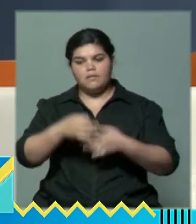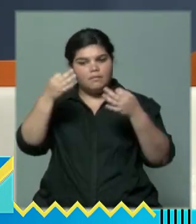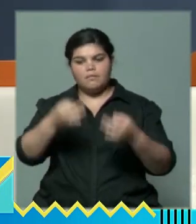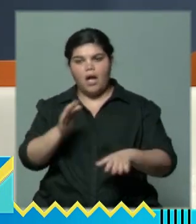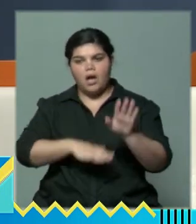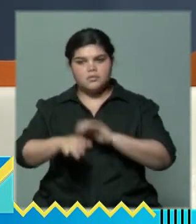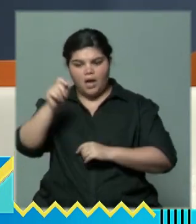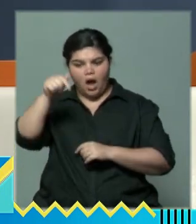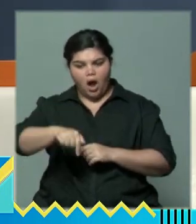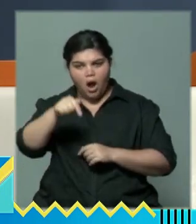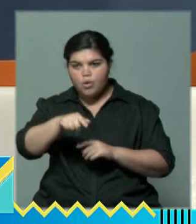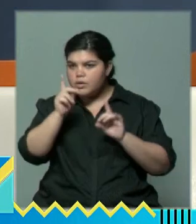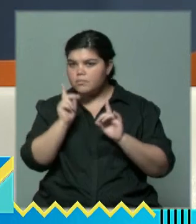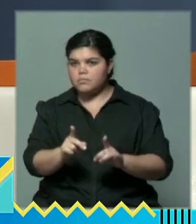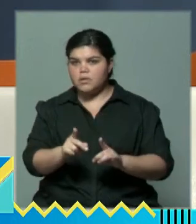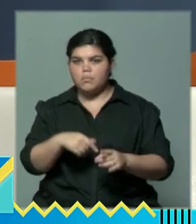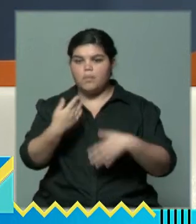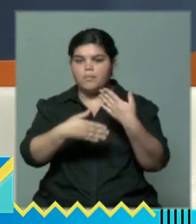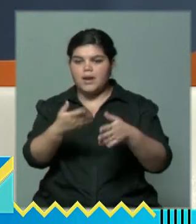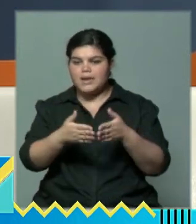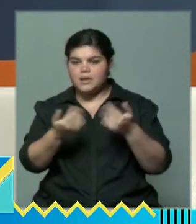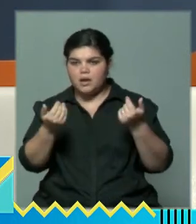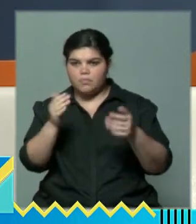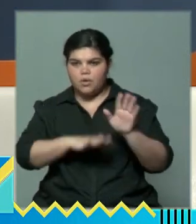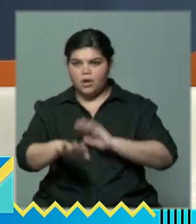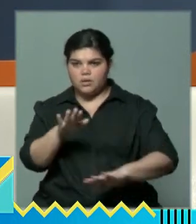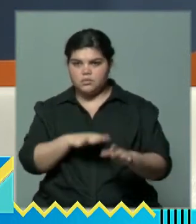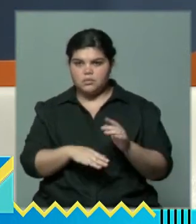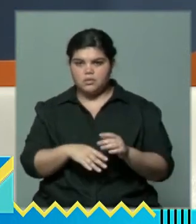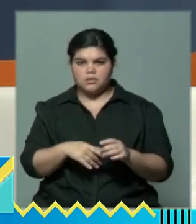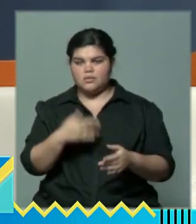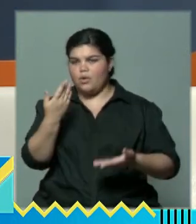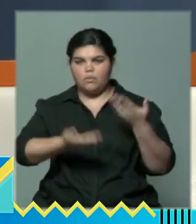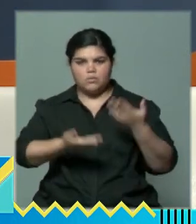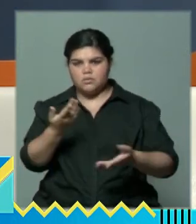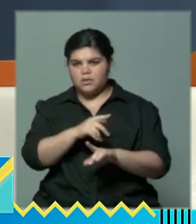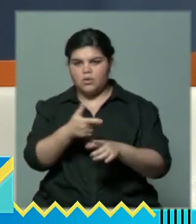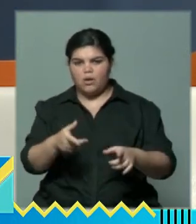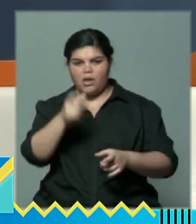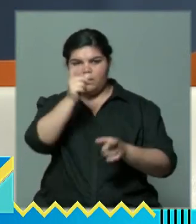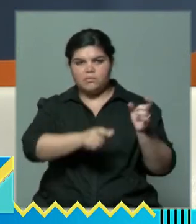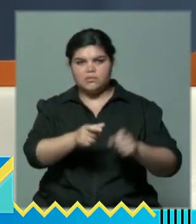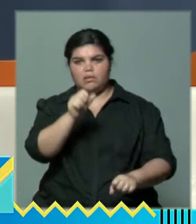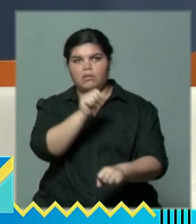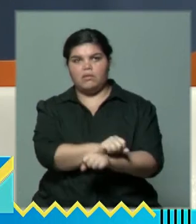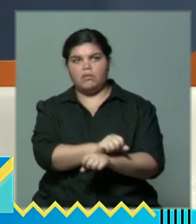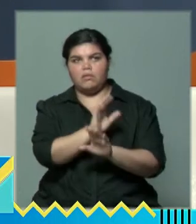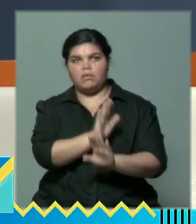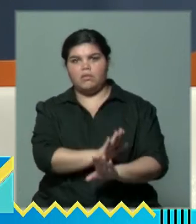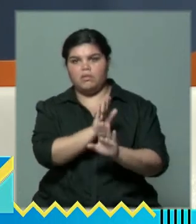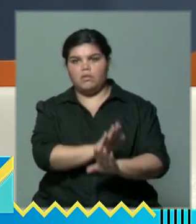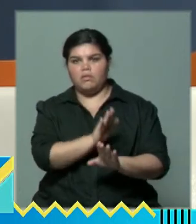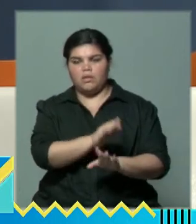avanzar en el proceso de modernización para agilizar los procesos. A ver, no es justo que haya infinidad de personas que estén cumpliendo una condena que no está firme, por